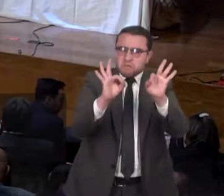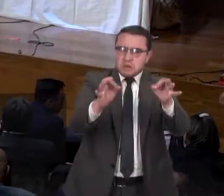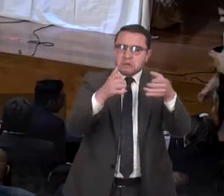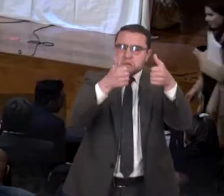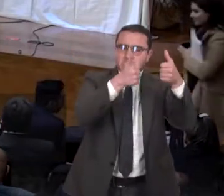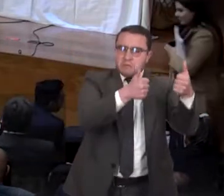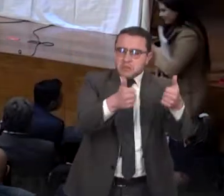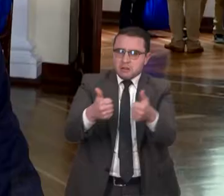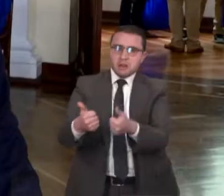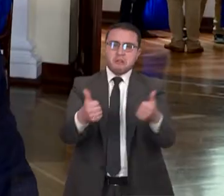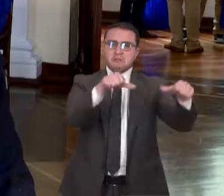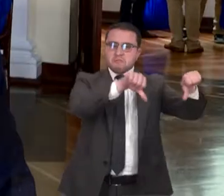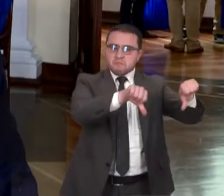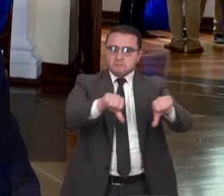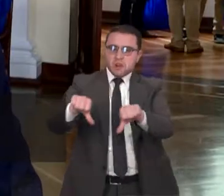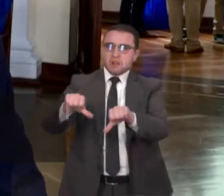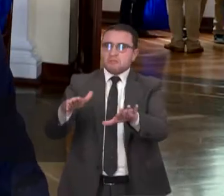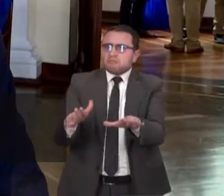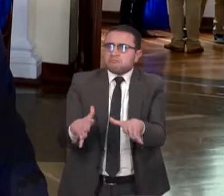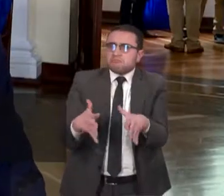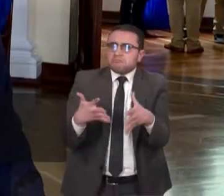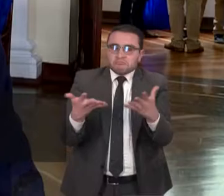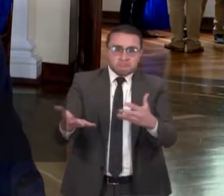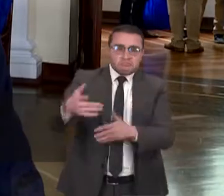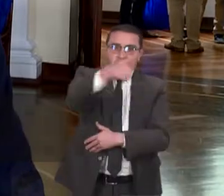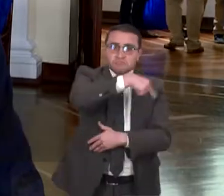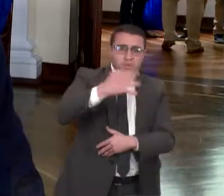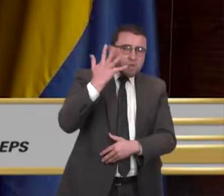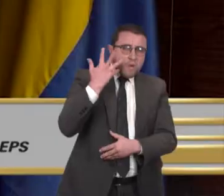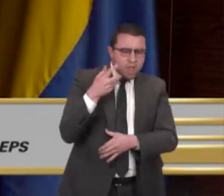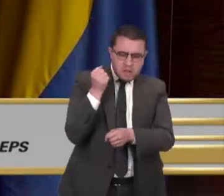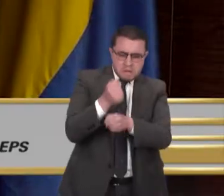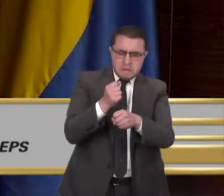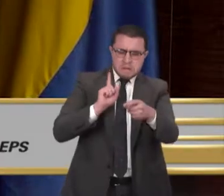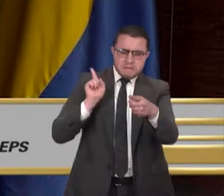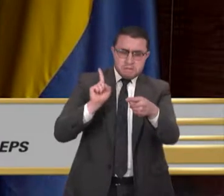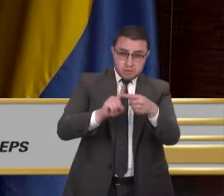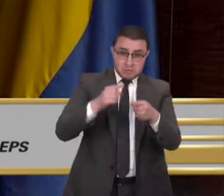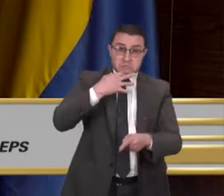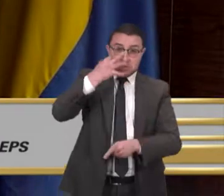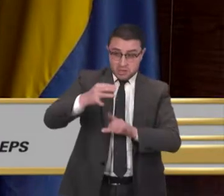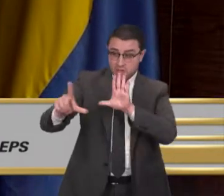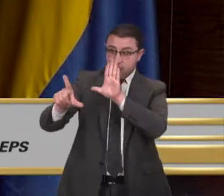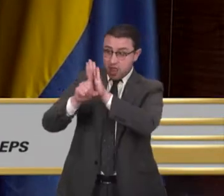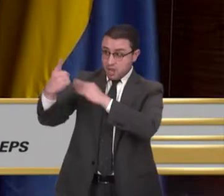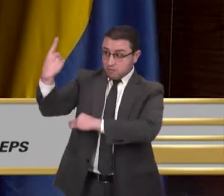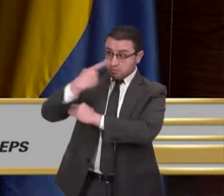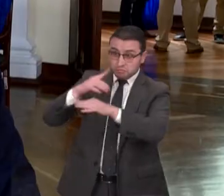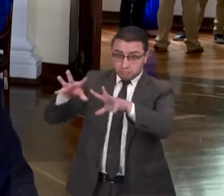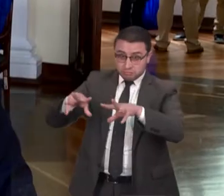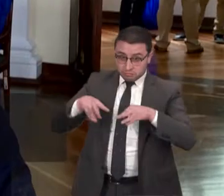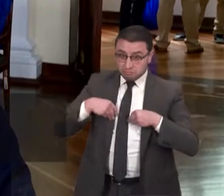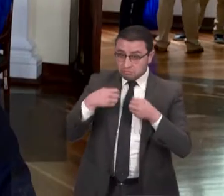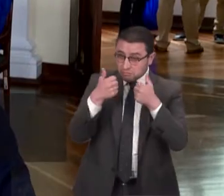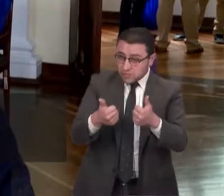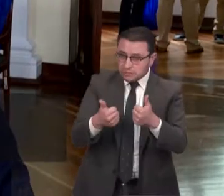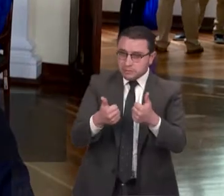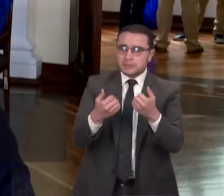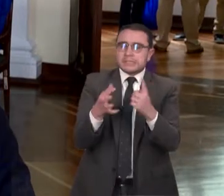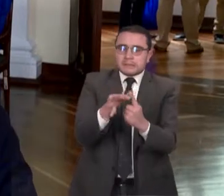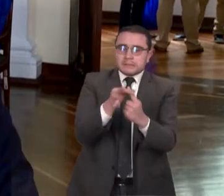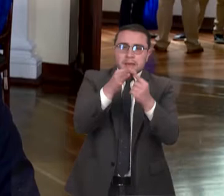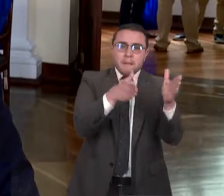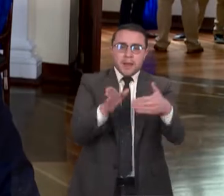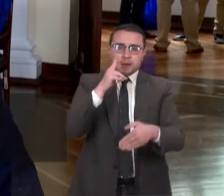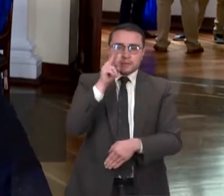su ejercicio, su quehacer diario a partir de las leyes que el gobierno, que el Congreso hace, especialmente plan de